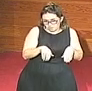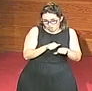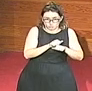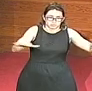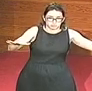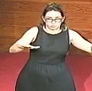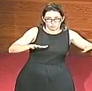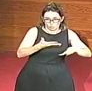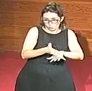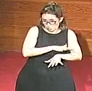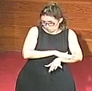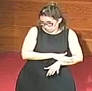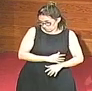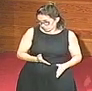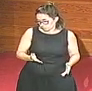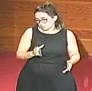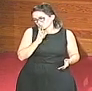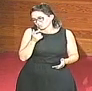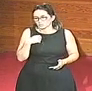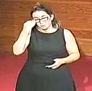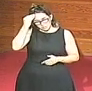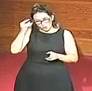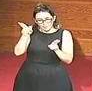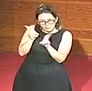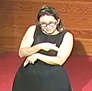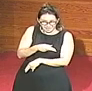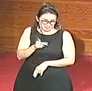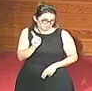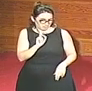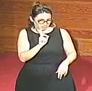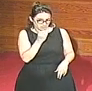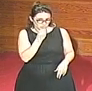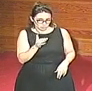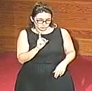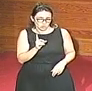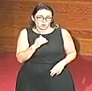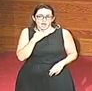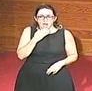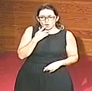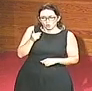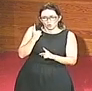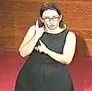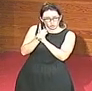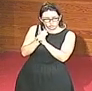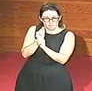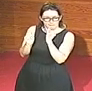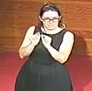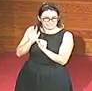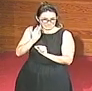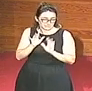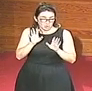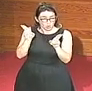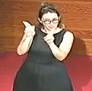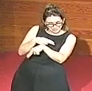al final, no creo que haya que vetar a nadie, ¿no? Se puede, pues decir, desmontar sus argumentos, pero no vetarlos,